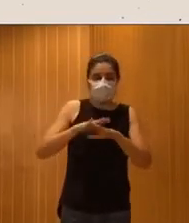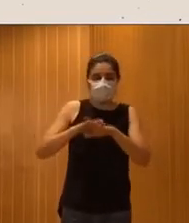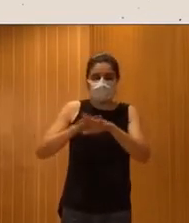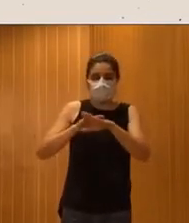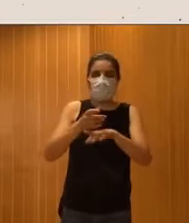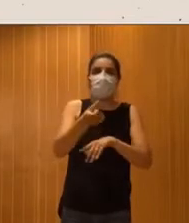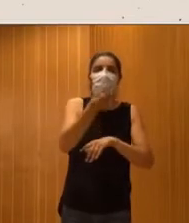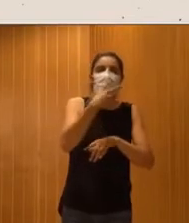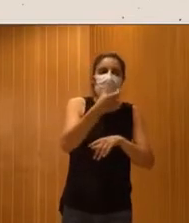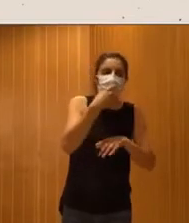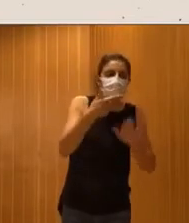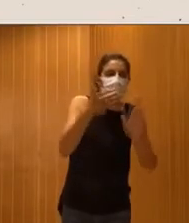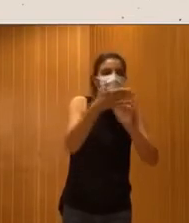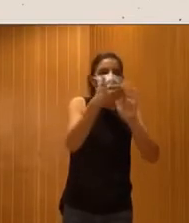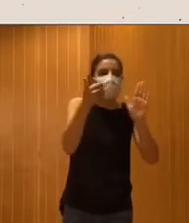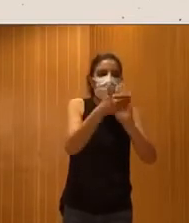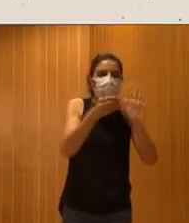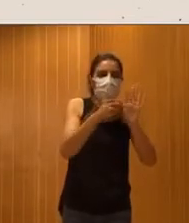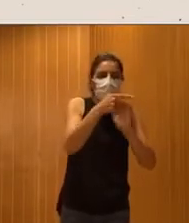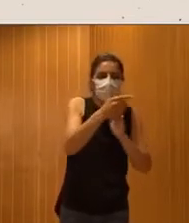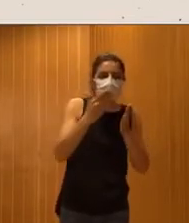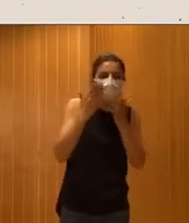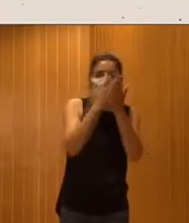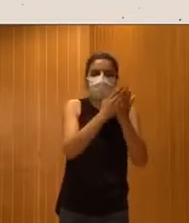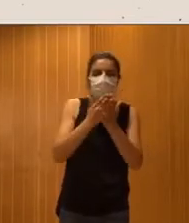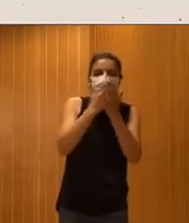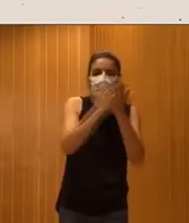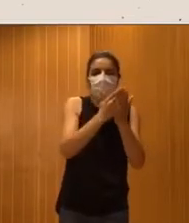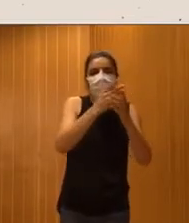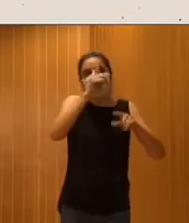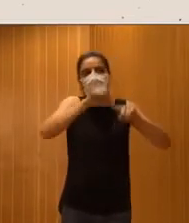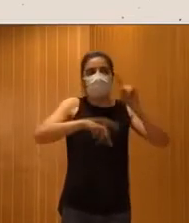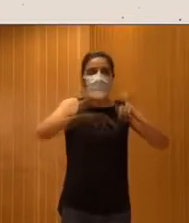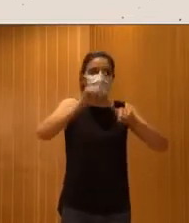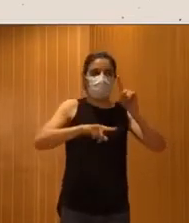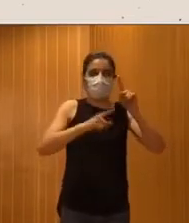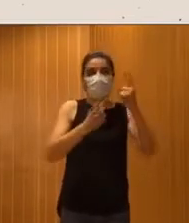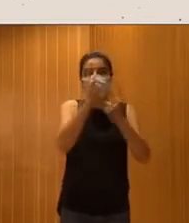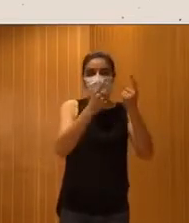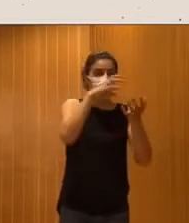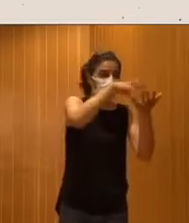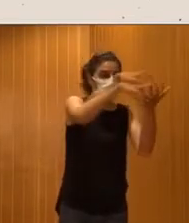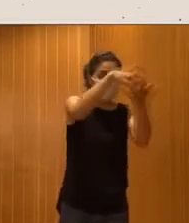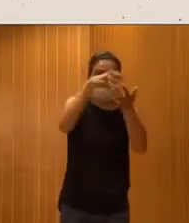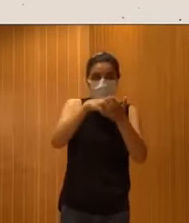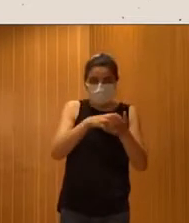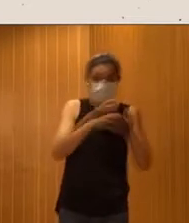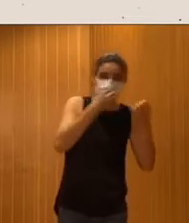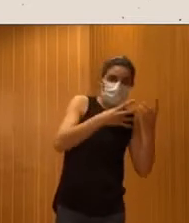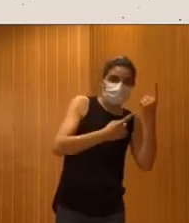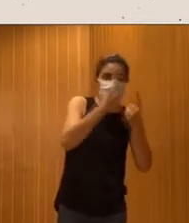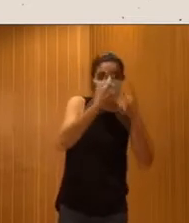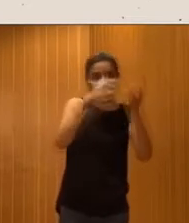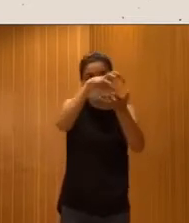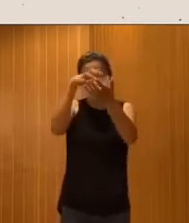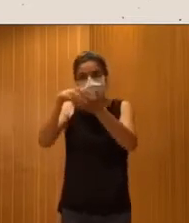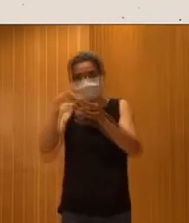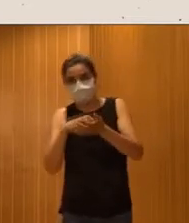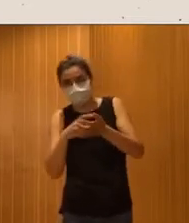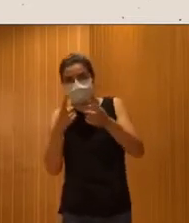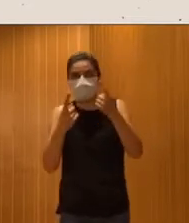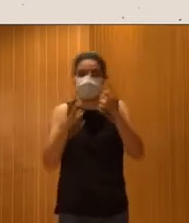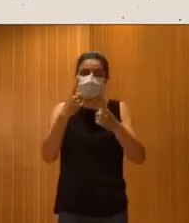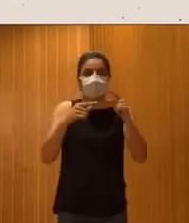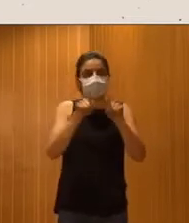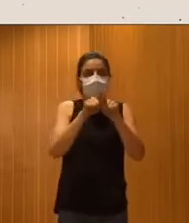químicas, los estudios te dicen que la eficacia ha sido variable, depende de los centros, depende del médico que hay ahí, de cuán en serio se lo ha